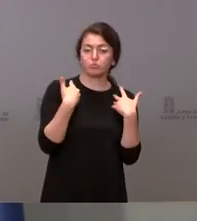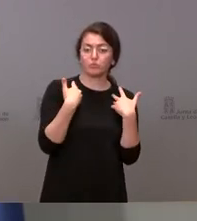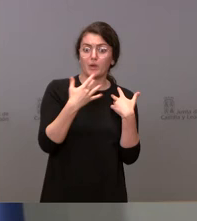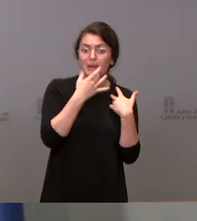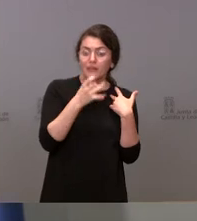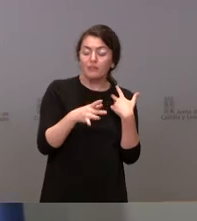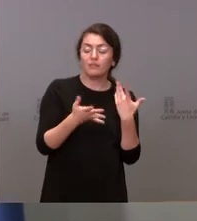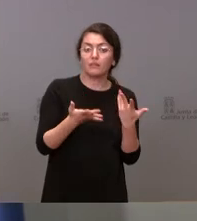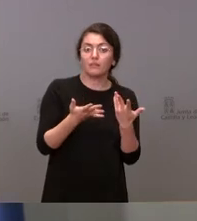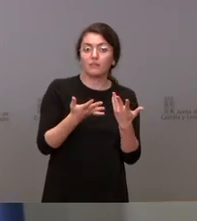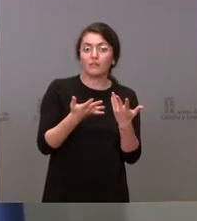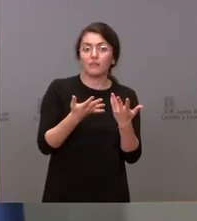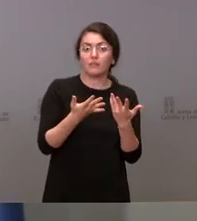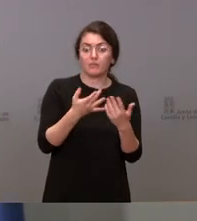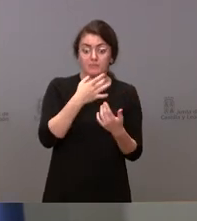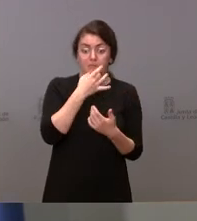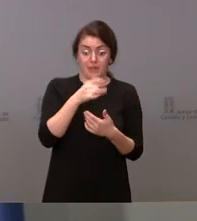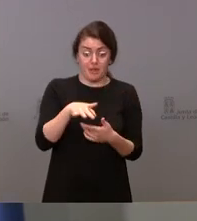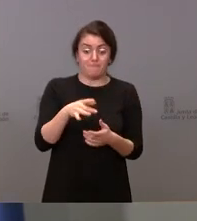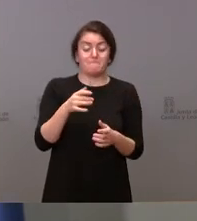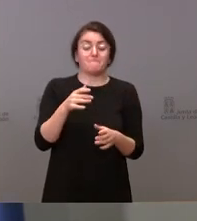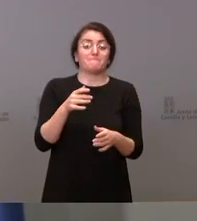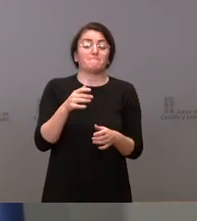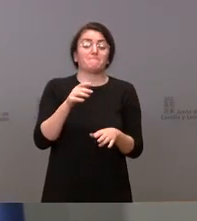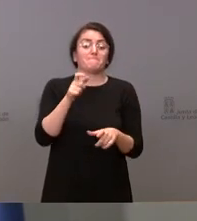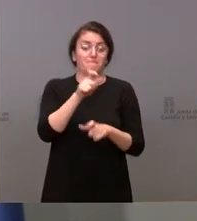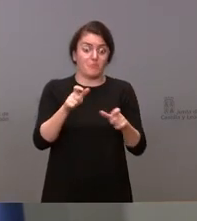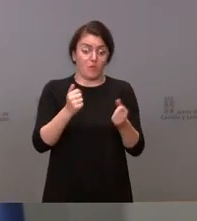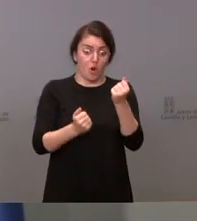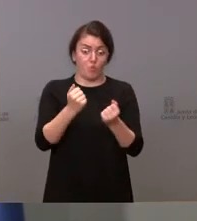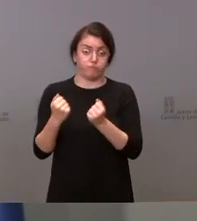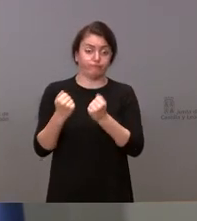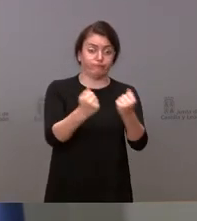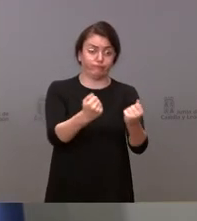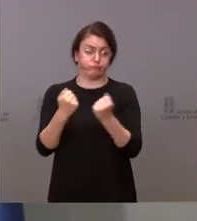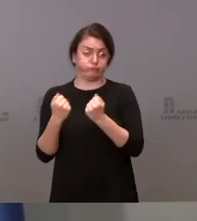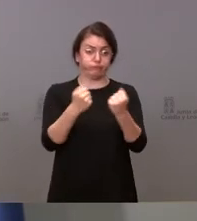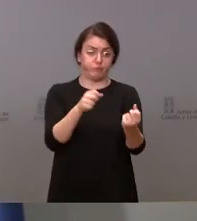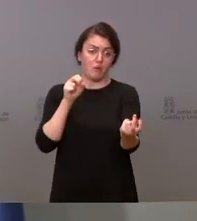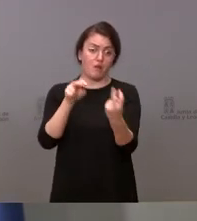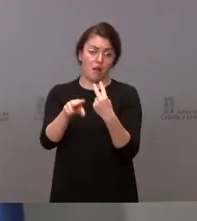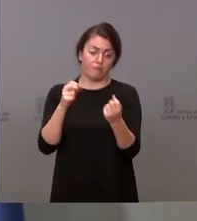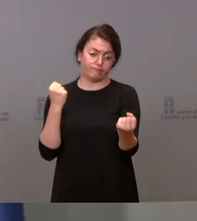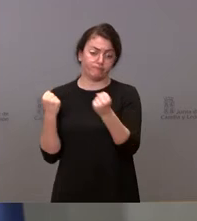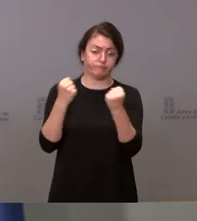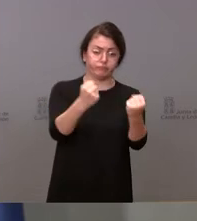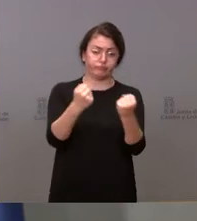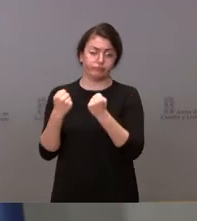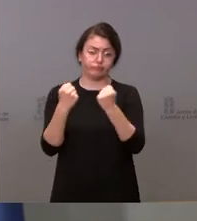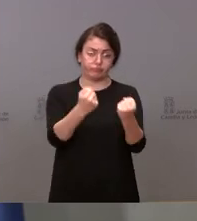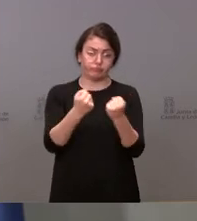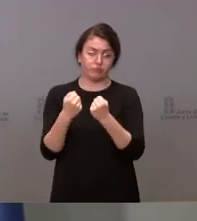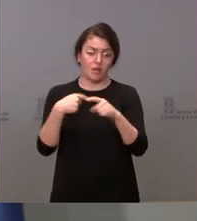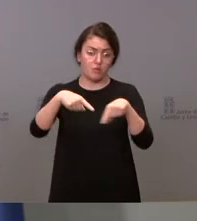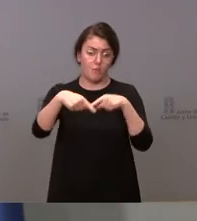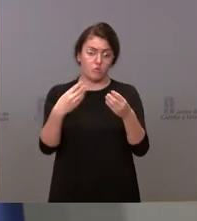quienes más kilómetros de autovía tienen que hacer, a quienes más tienen que hacer, quienes viven en